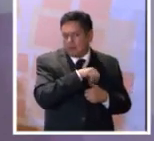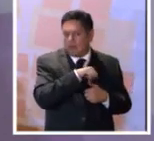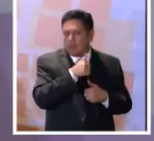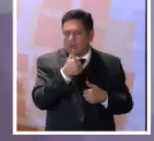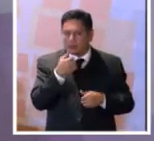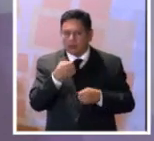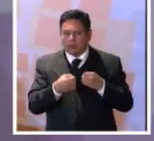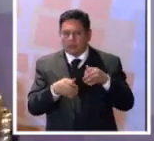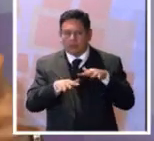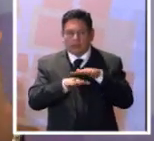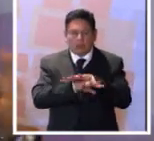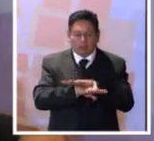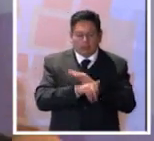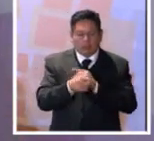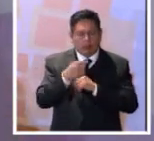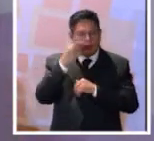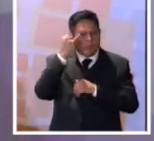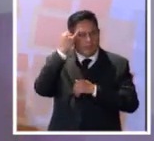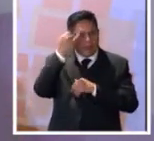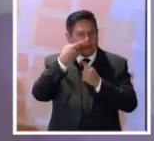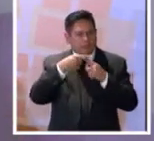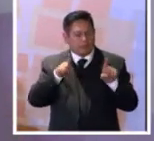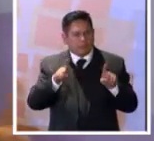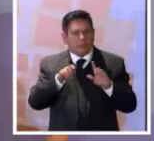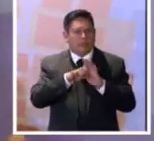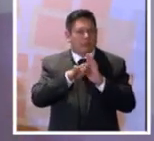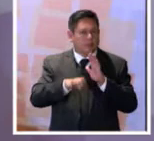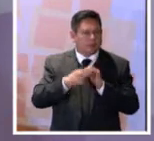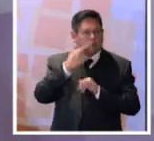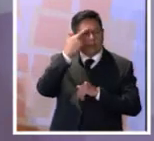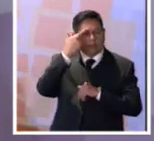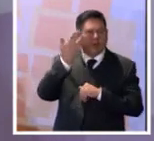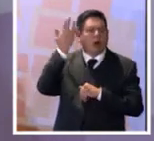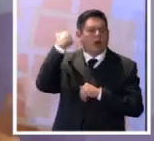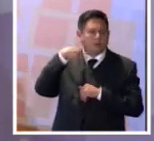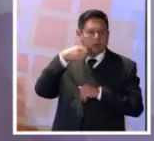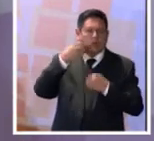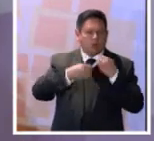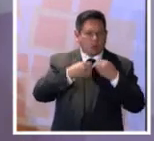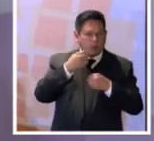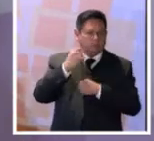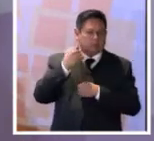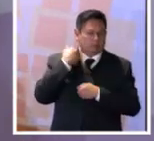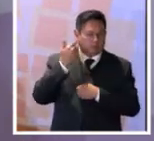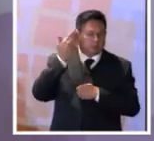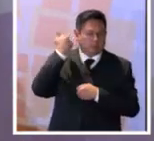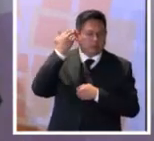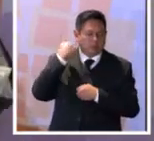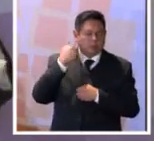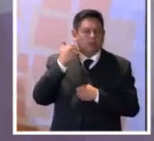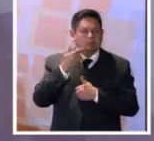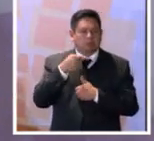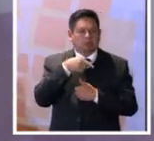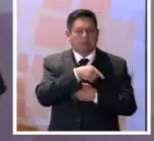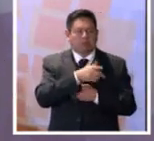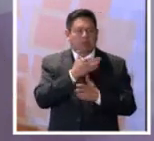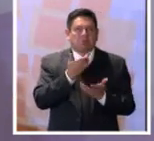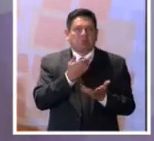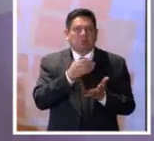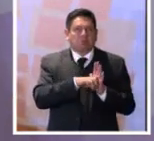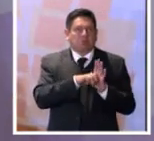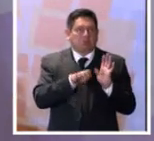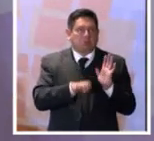lecturas. Recuerdo que la segunda generación de la magistratura del Tribunal Electoral, de la Sala Superior, no tenía, por